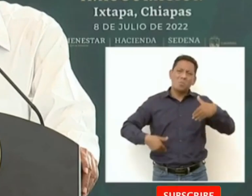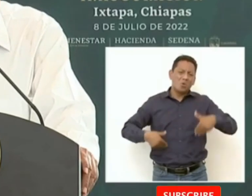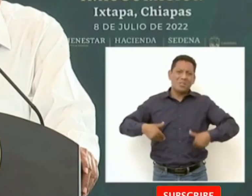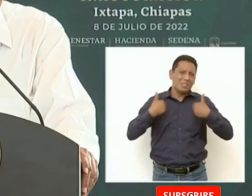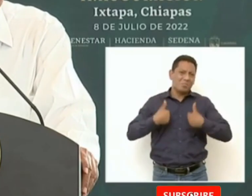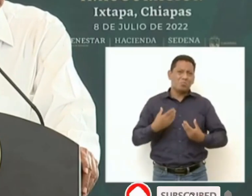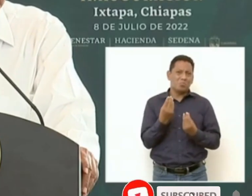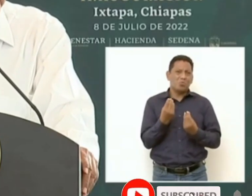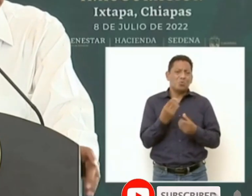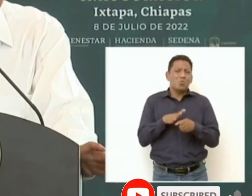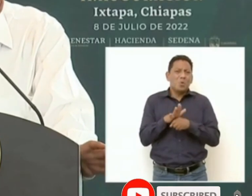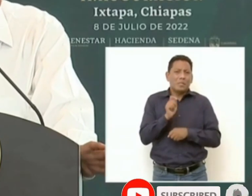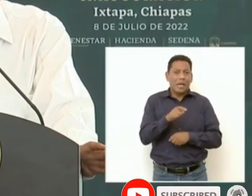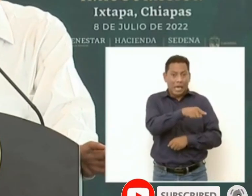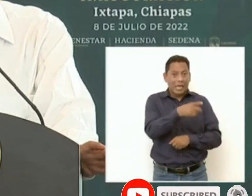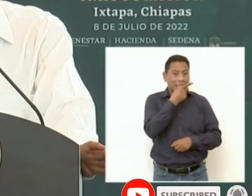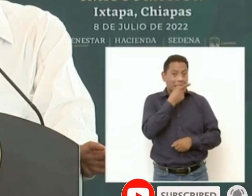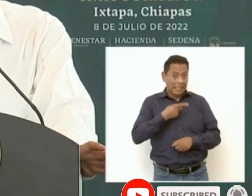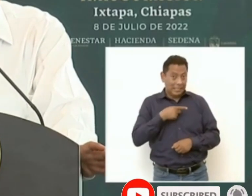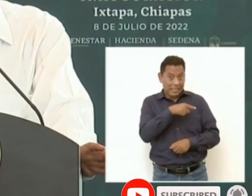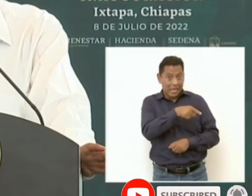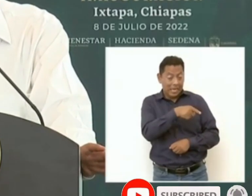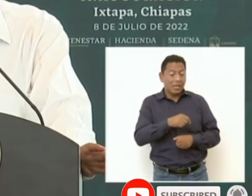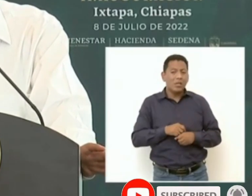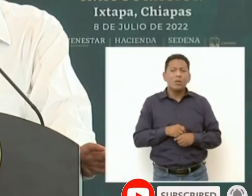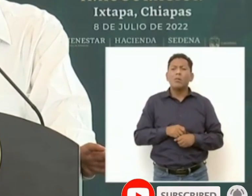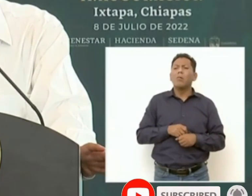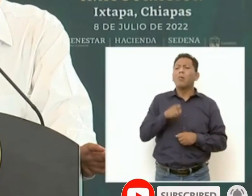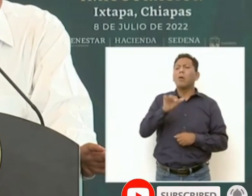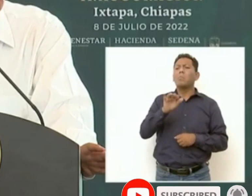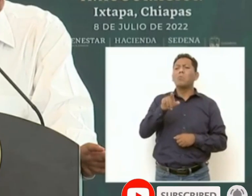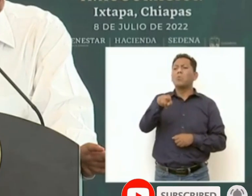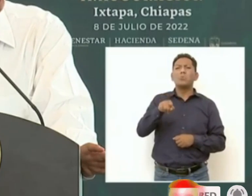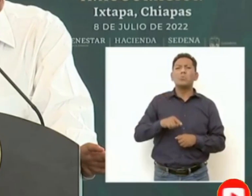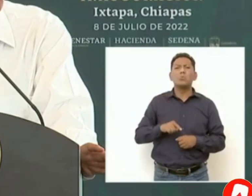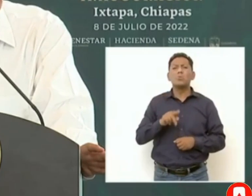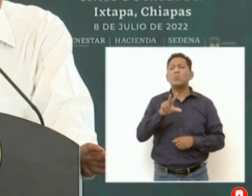era el que decían que yo no arreaba